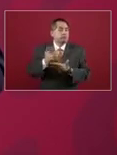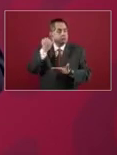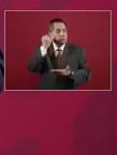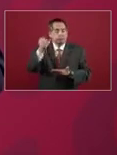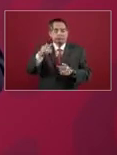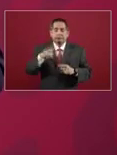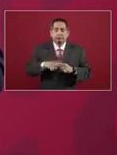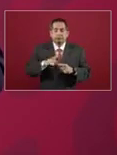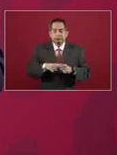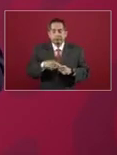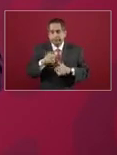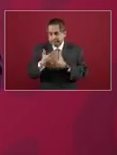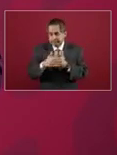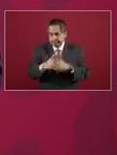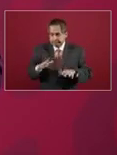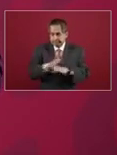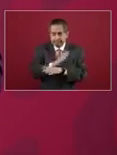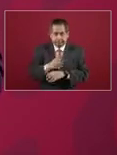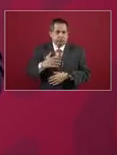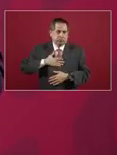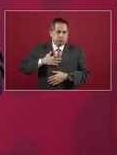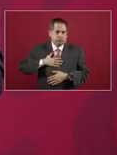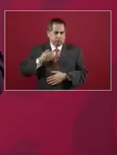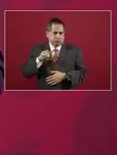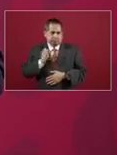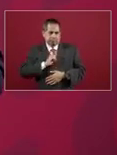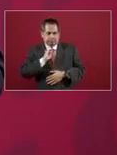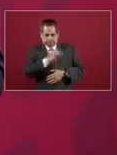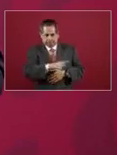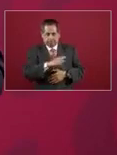de reforma que envié,